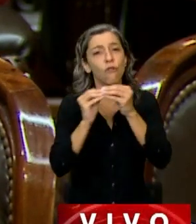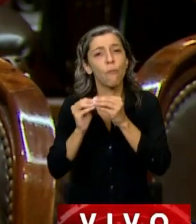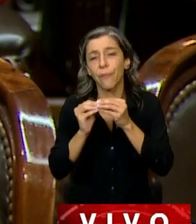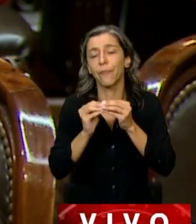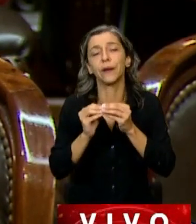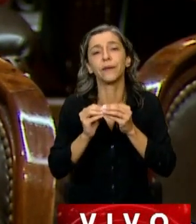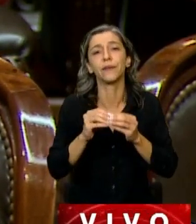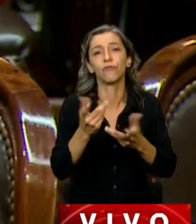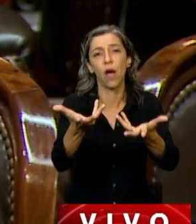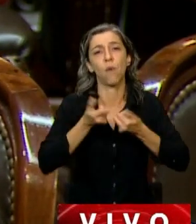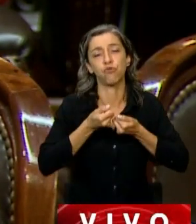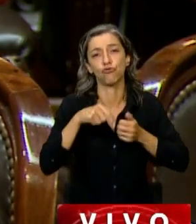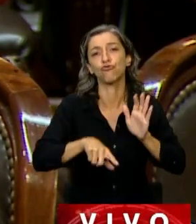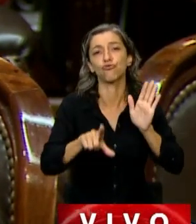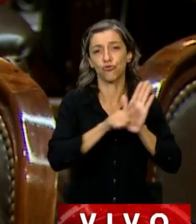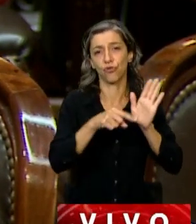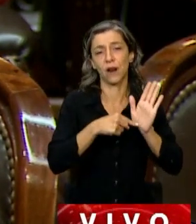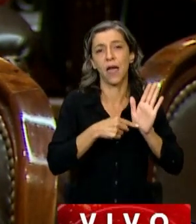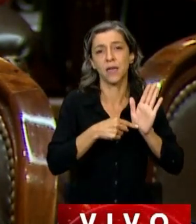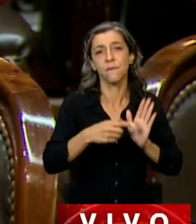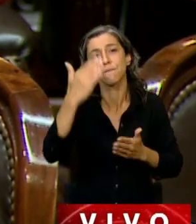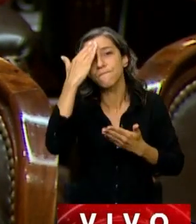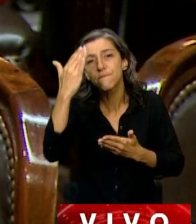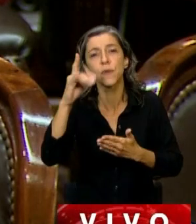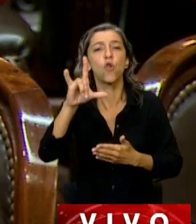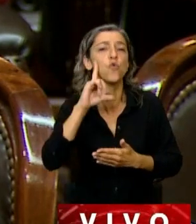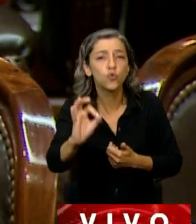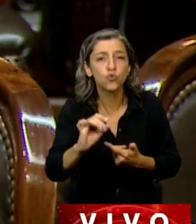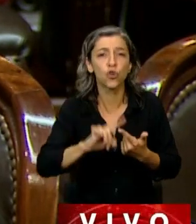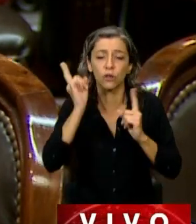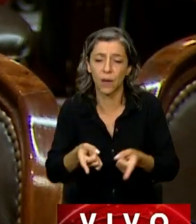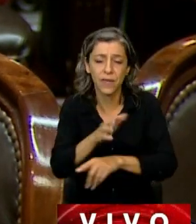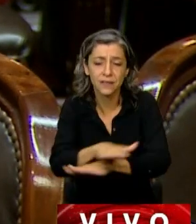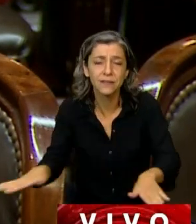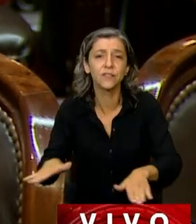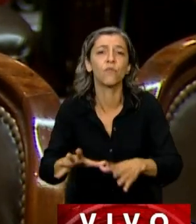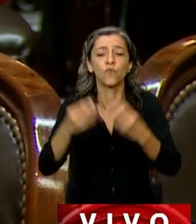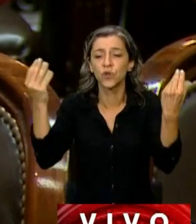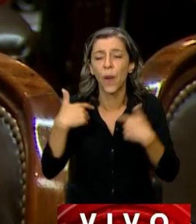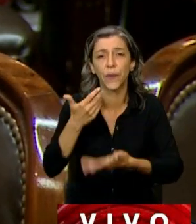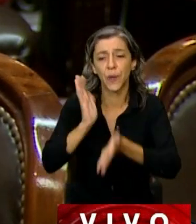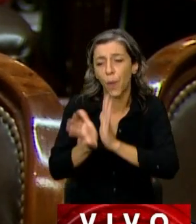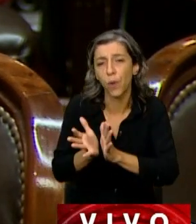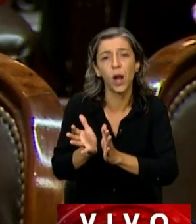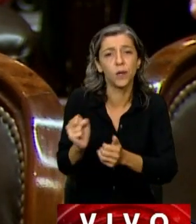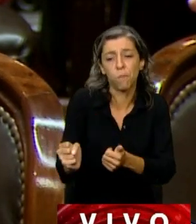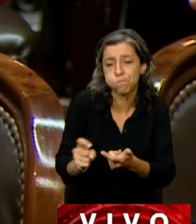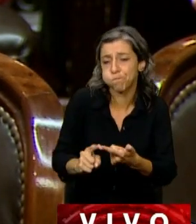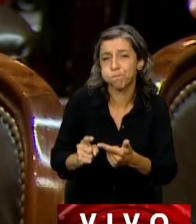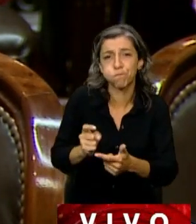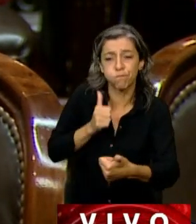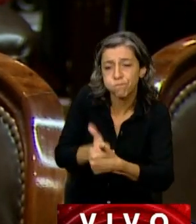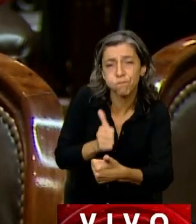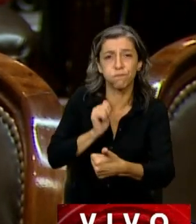en memoria de Lucio y de tantos chicos que sufren los abusos, los acosos, la violencia.